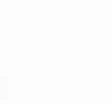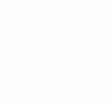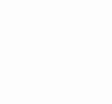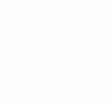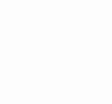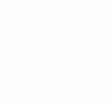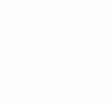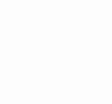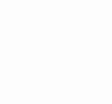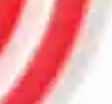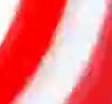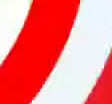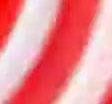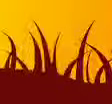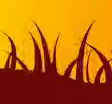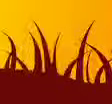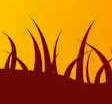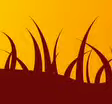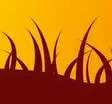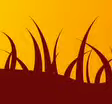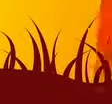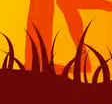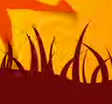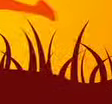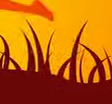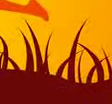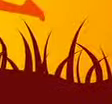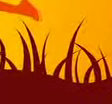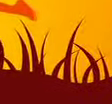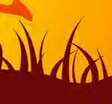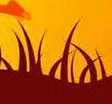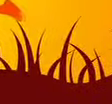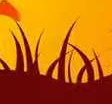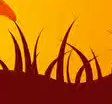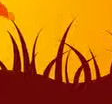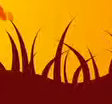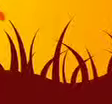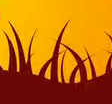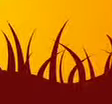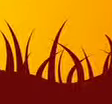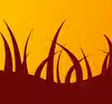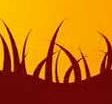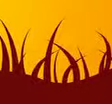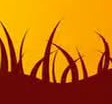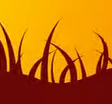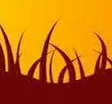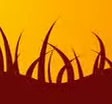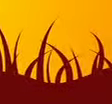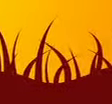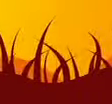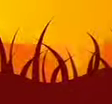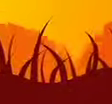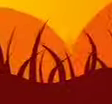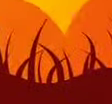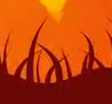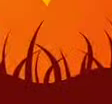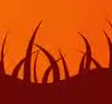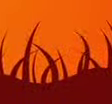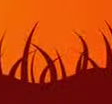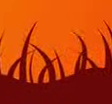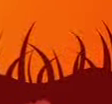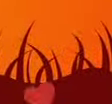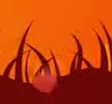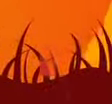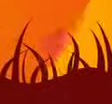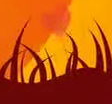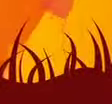Un niño pregunta a su mamá, ¿cómo nacen los bebés, mamá? Bueno, pues mira, los papás tienen una semillita que guardan por mucho